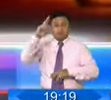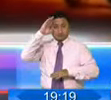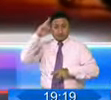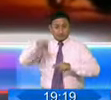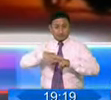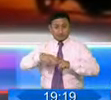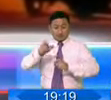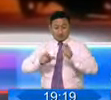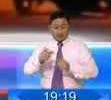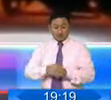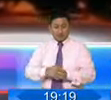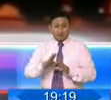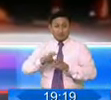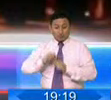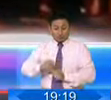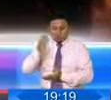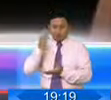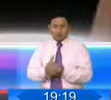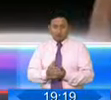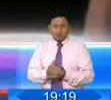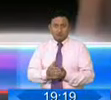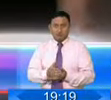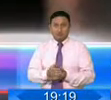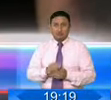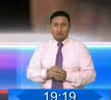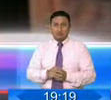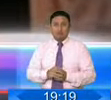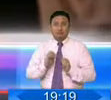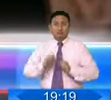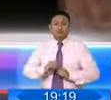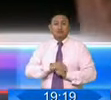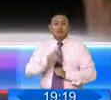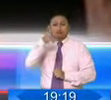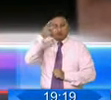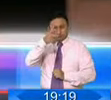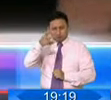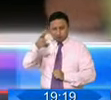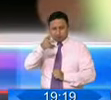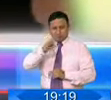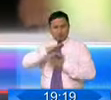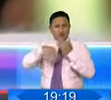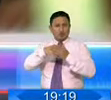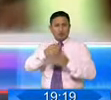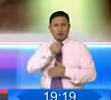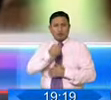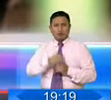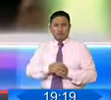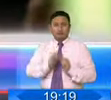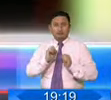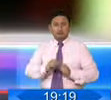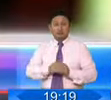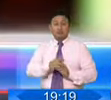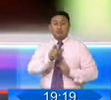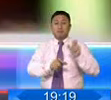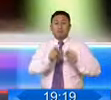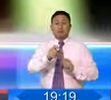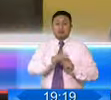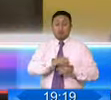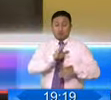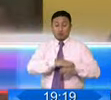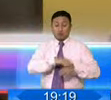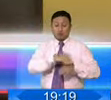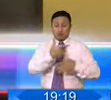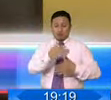colombiana, el secuestro fue frustrado. El hecho tuvo una gran cobertura mediática e incluso fueron sentenciados los autores